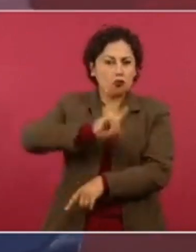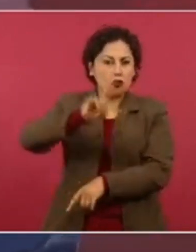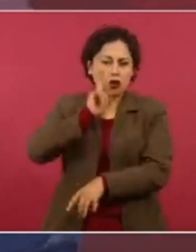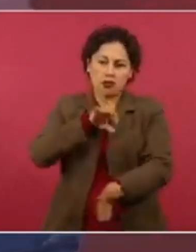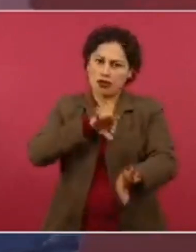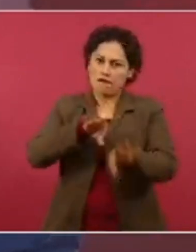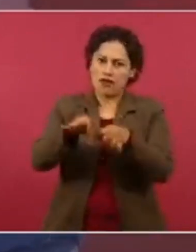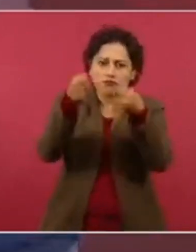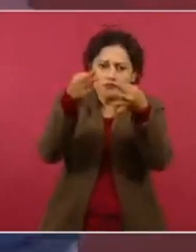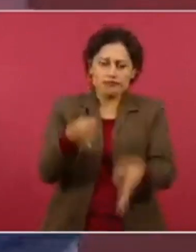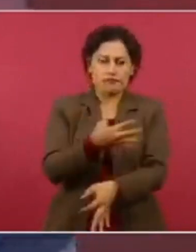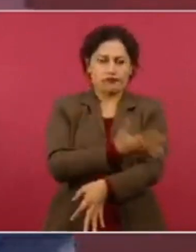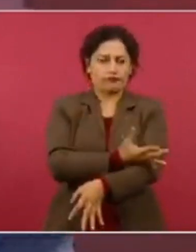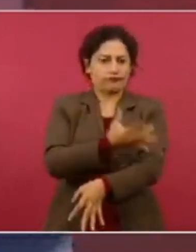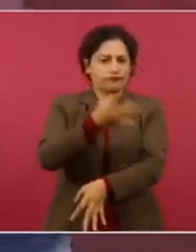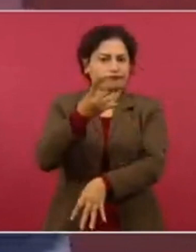honesta.